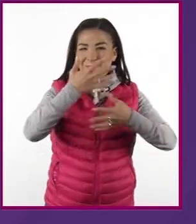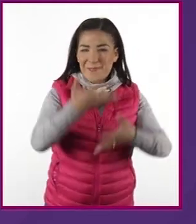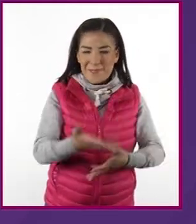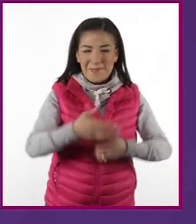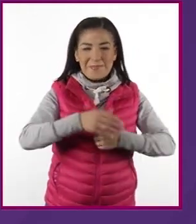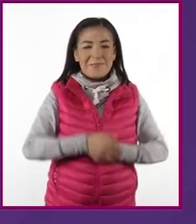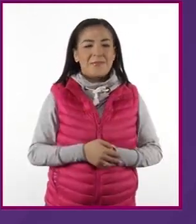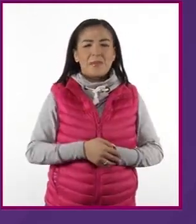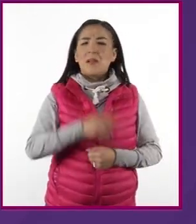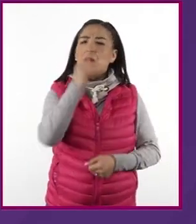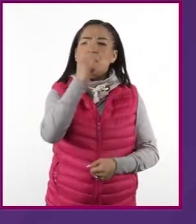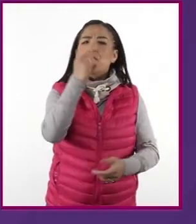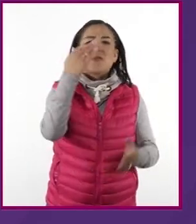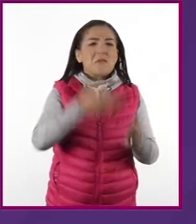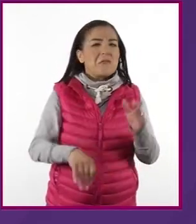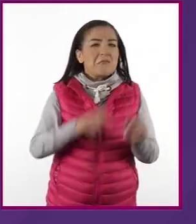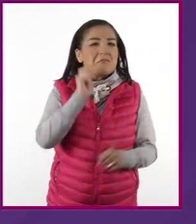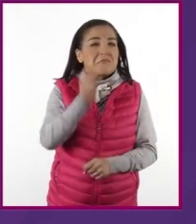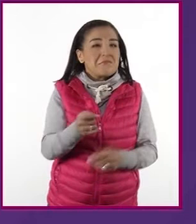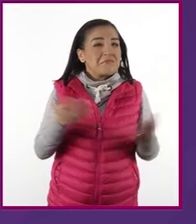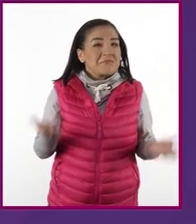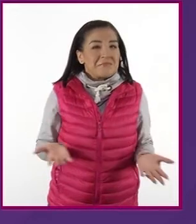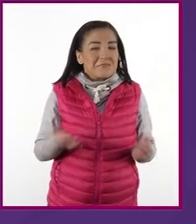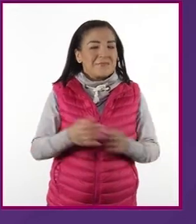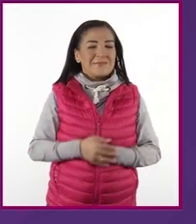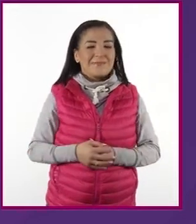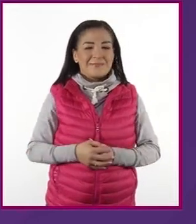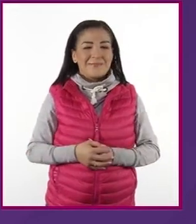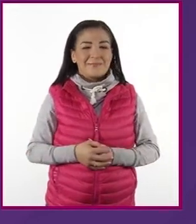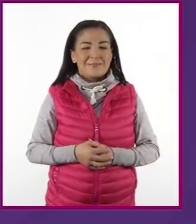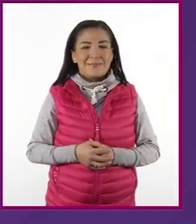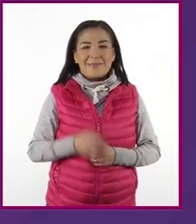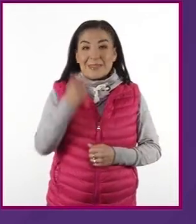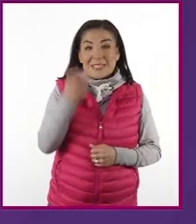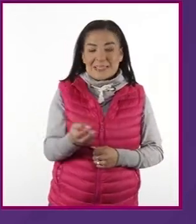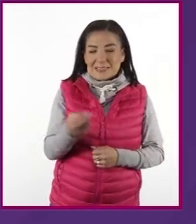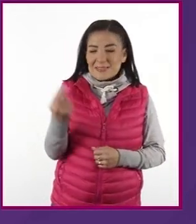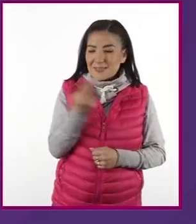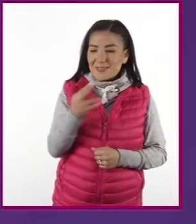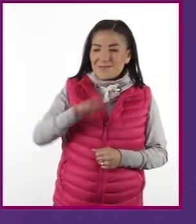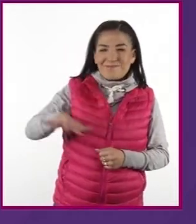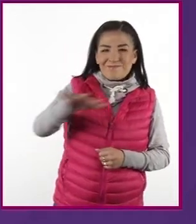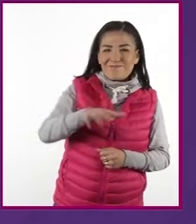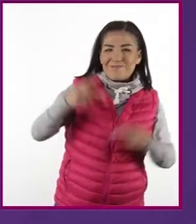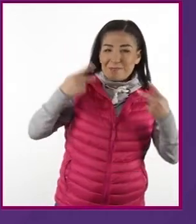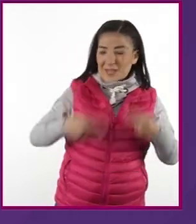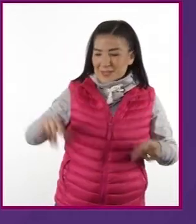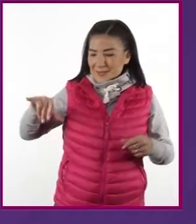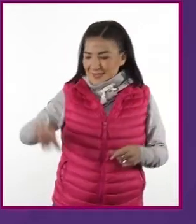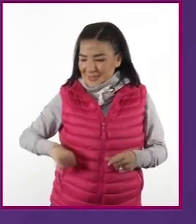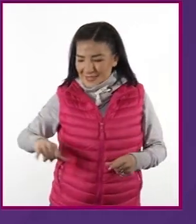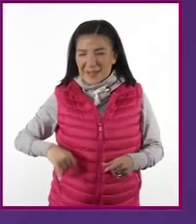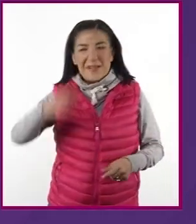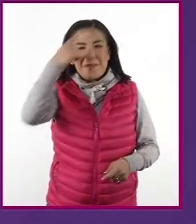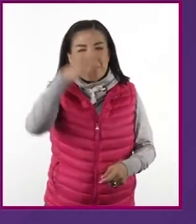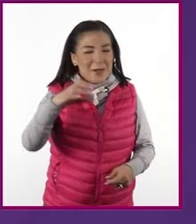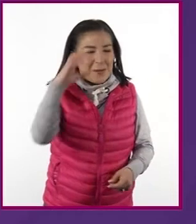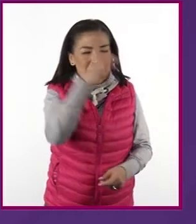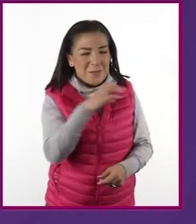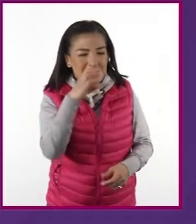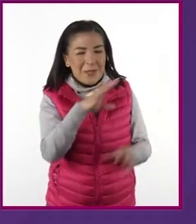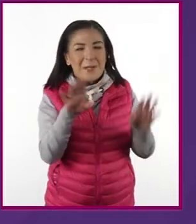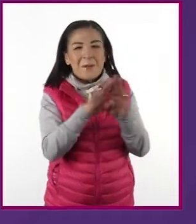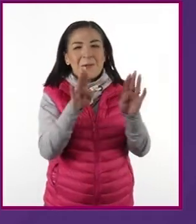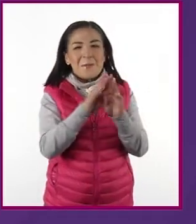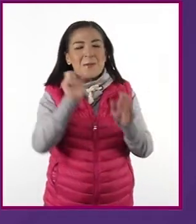para entrar en él es ese interés y esa curiosidad que nos abrirán sus